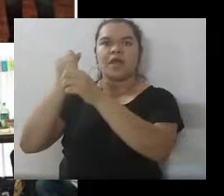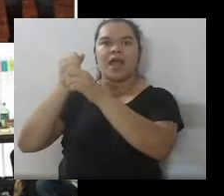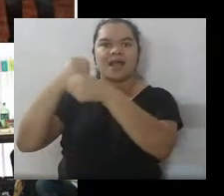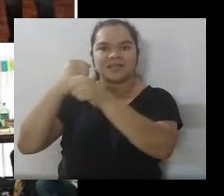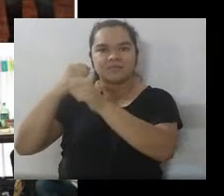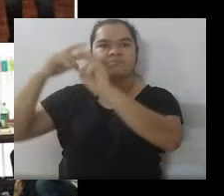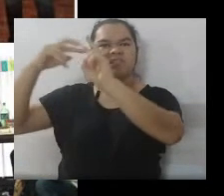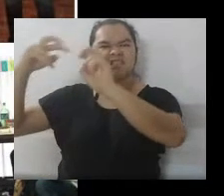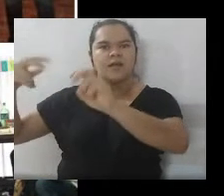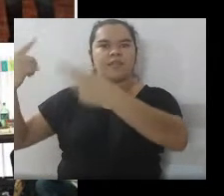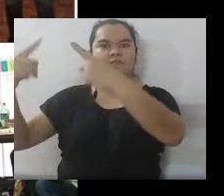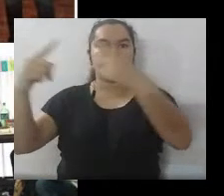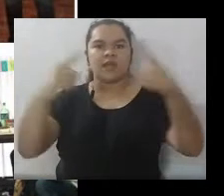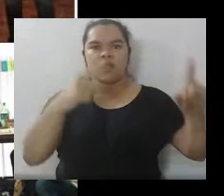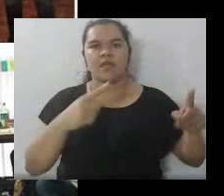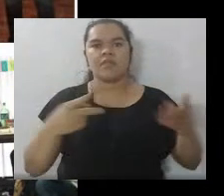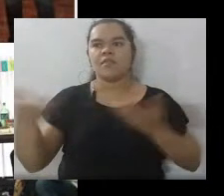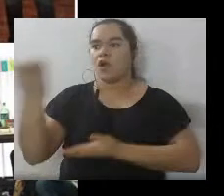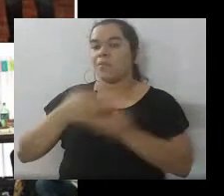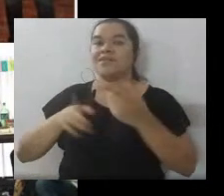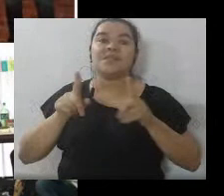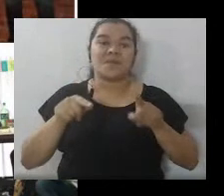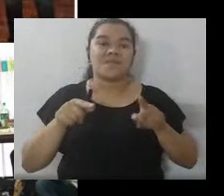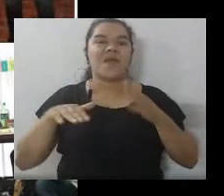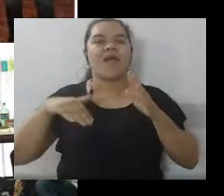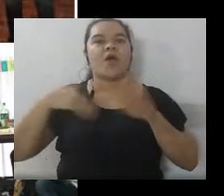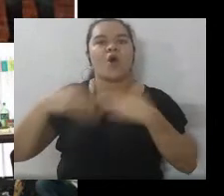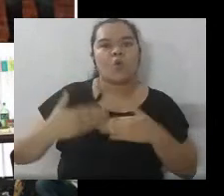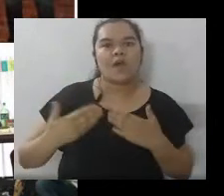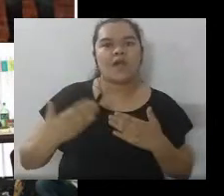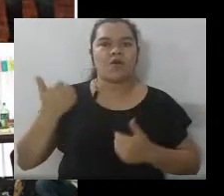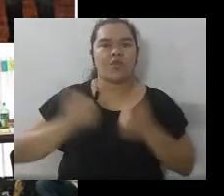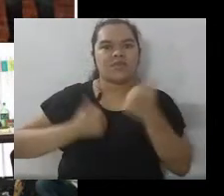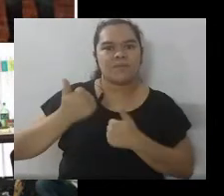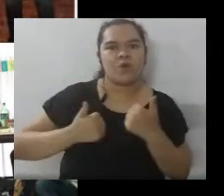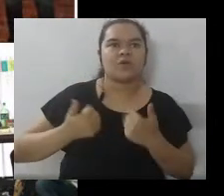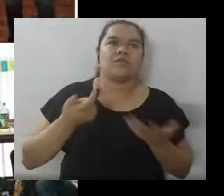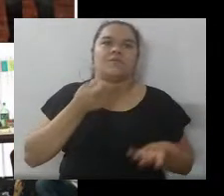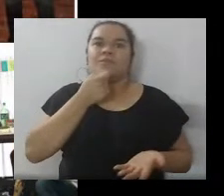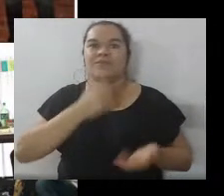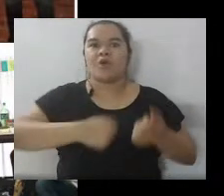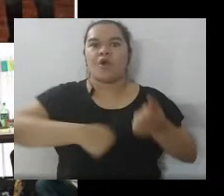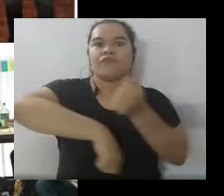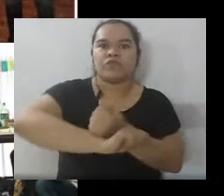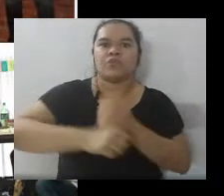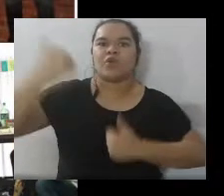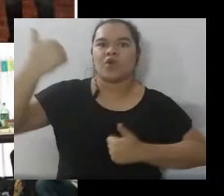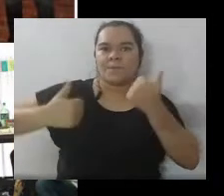investigadores, por ejemplo, juegos deportivos u otras actividades. Todo esto hace que,